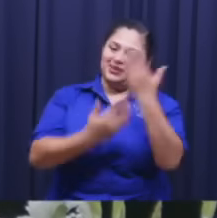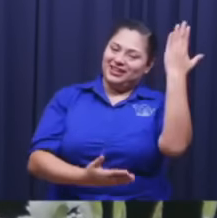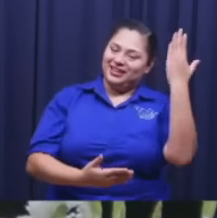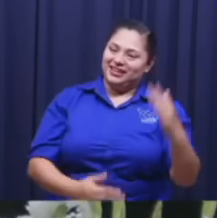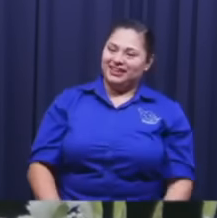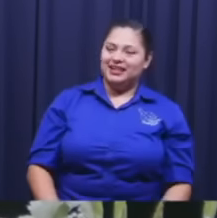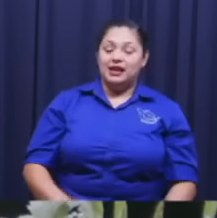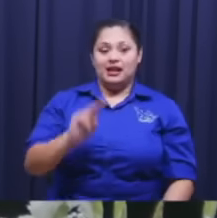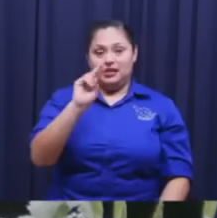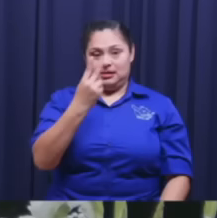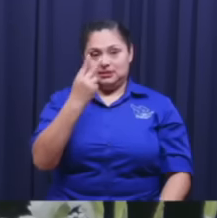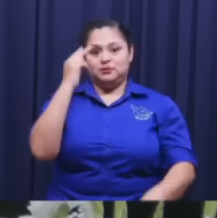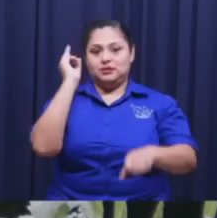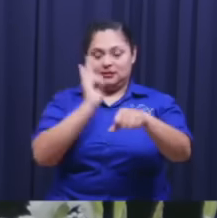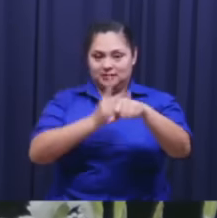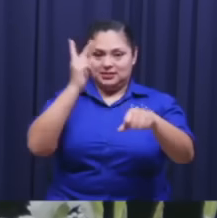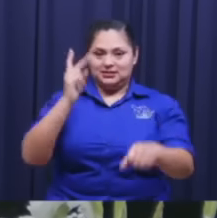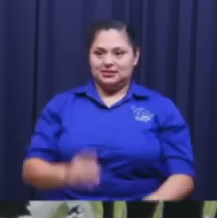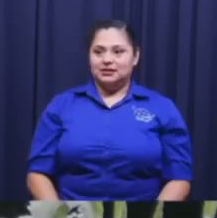La segunda vez,